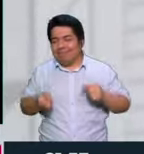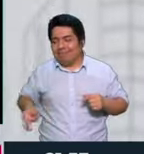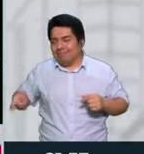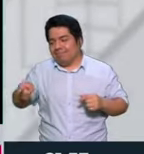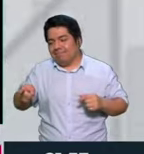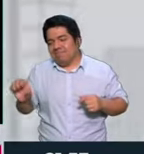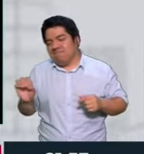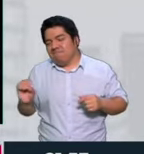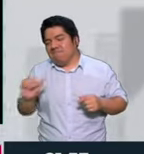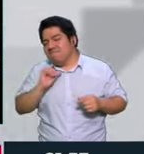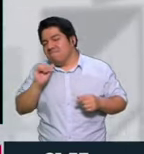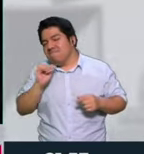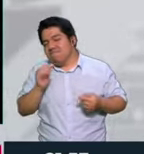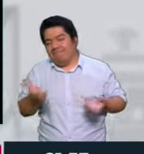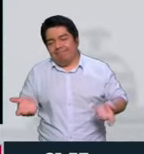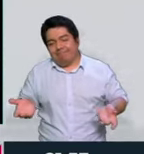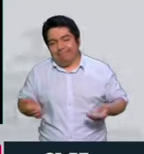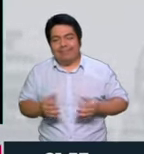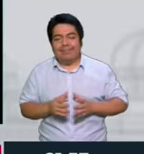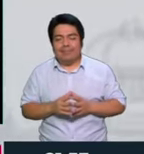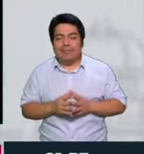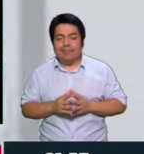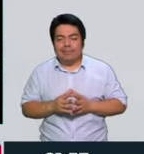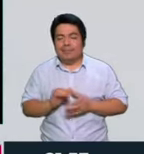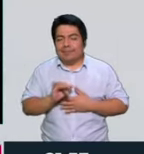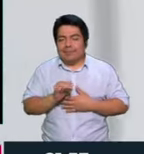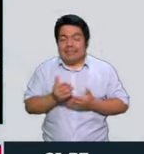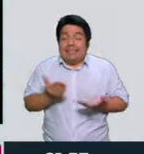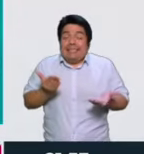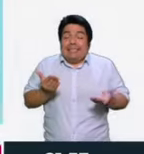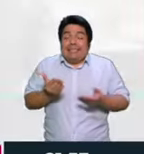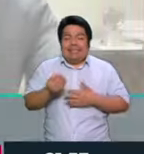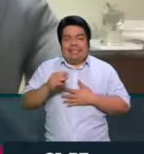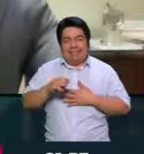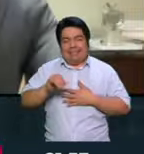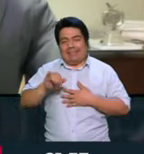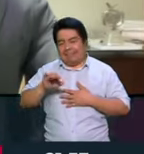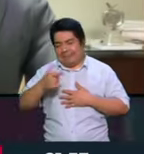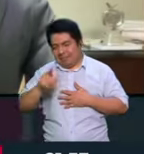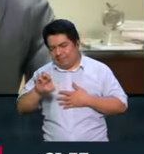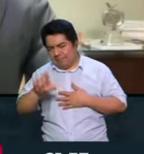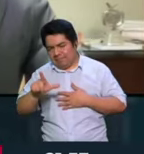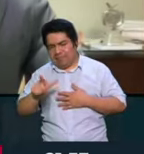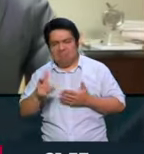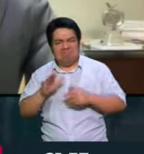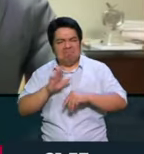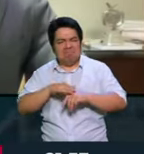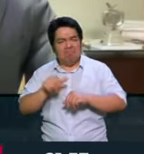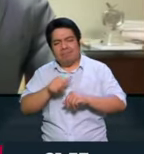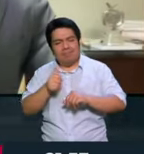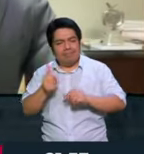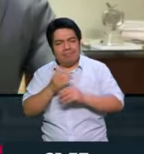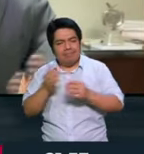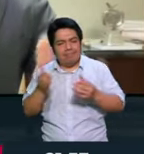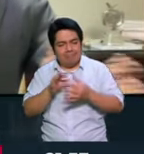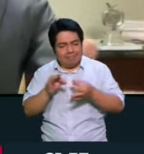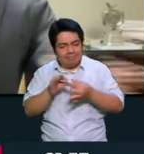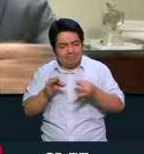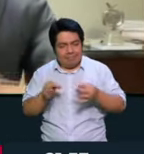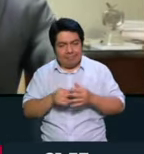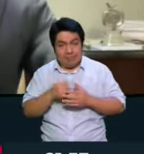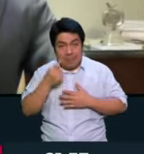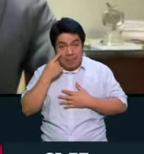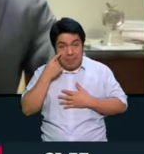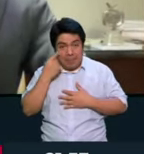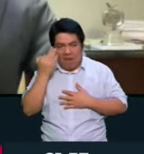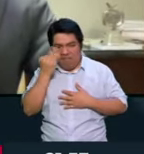generan audiencia, mi querido Braulio. Así es, pero bueno, Miguel, ¿qué más tienes para nosotros esta semana? Cuéntanos. Bueno, es falso que